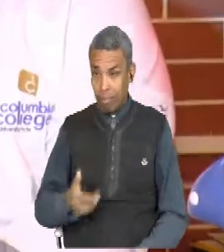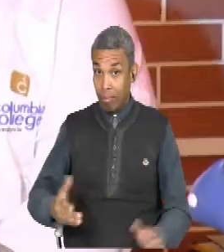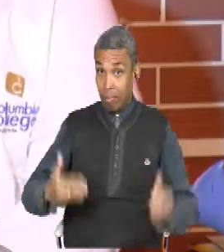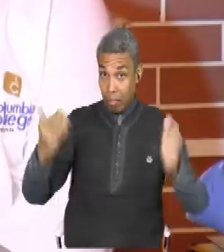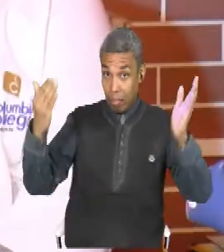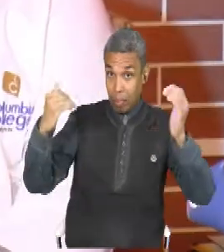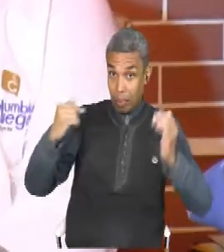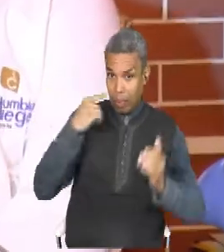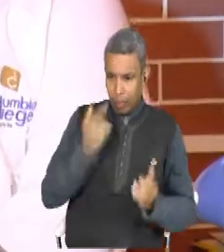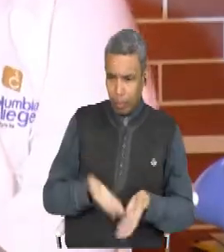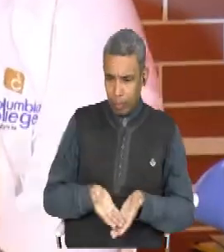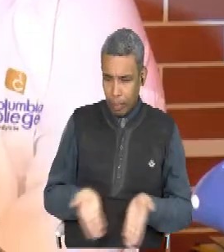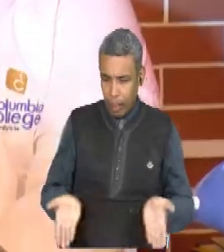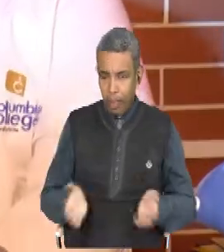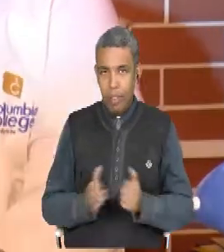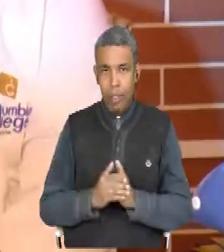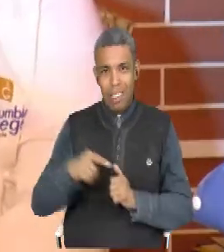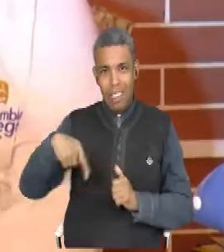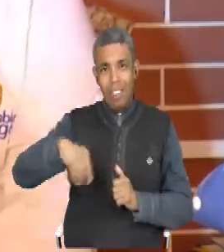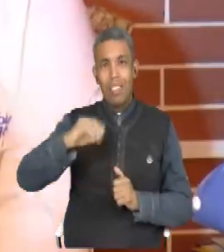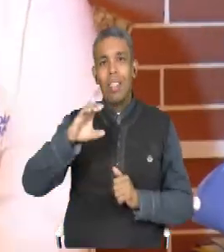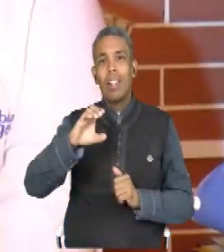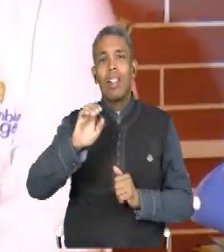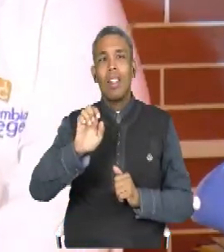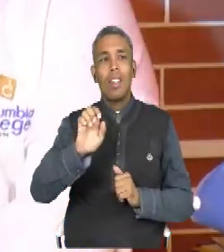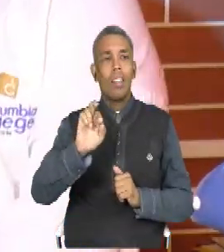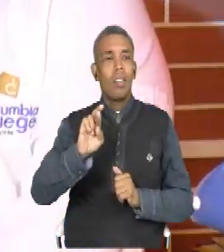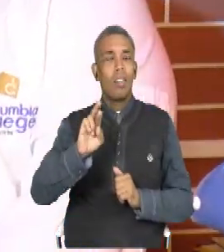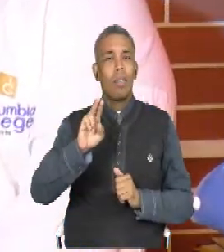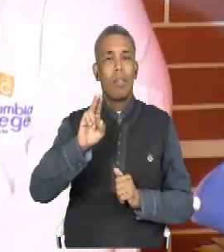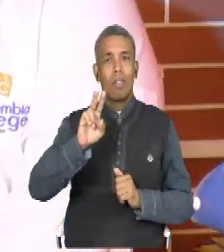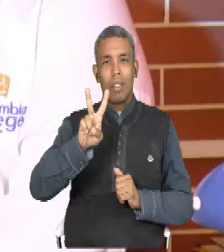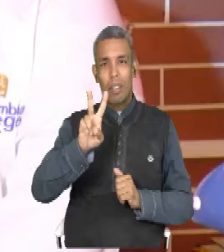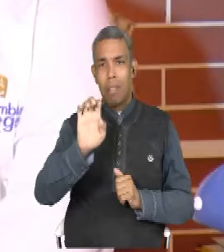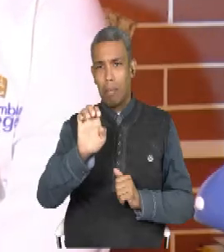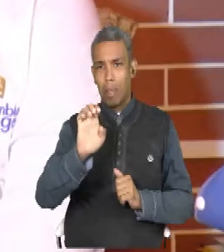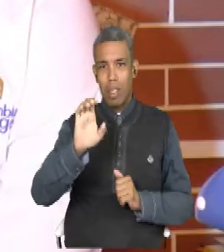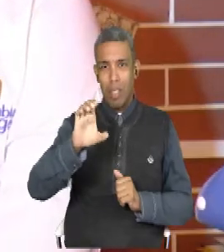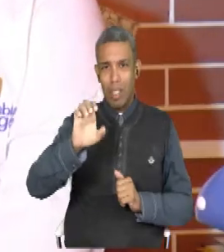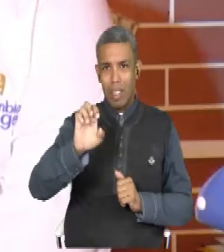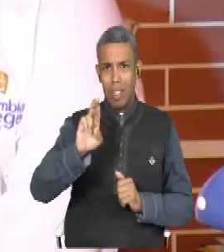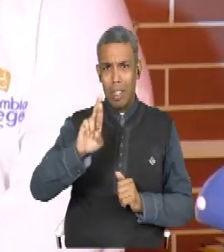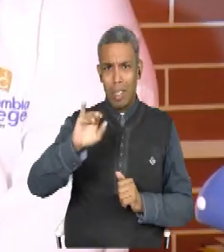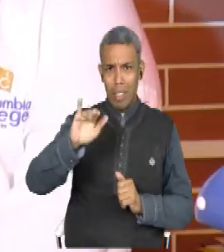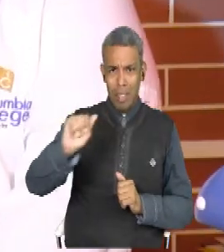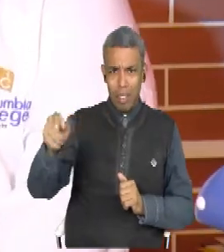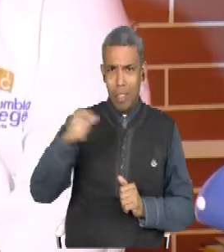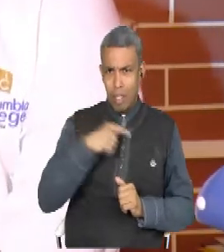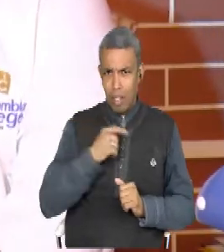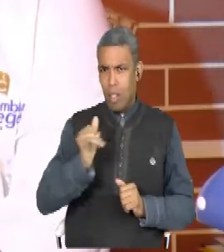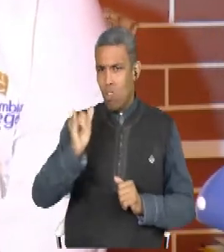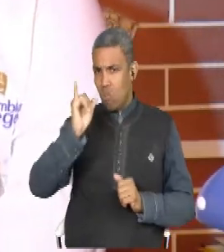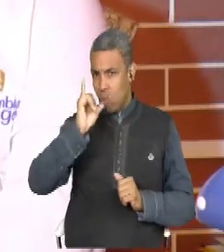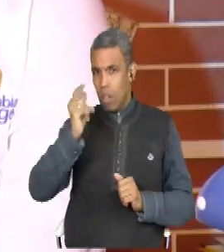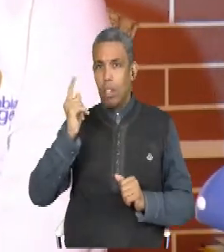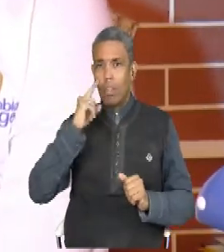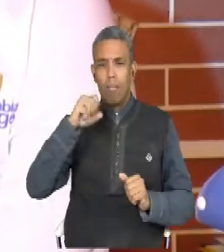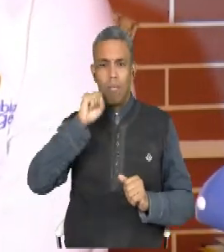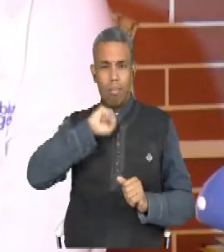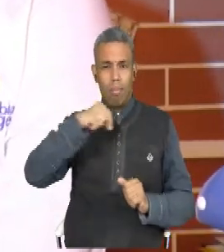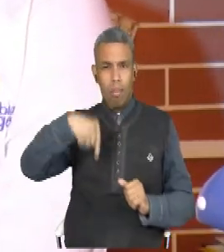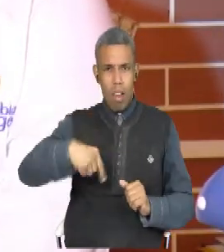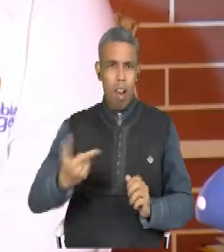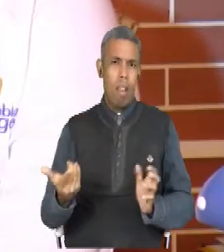barranqueños a que se acerquen a la cervecería, a que disfruten nuestros platos con nuestras cervezas artesanales, nacionales, internacionales,